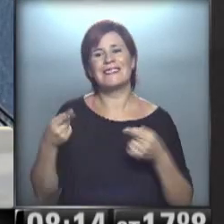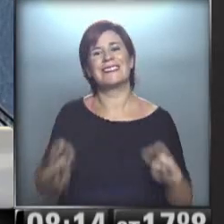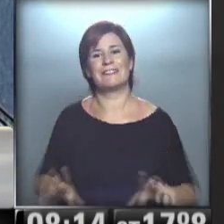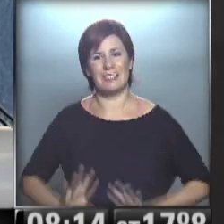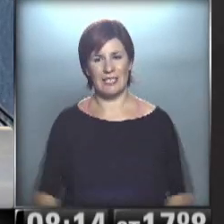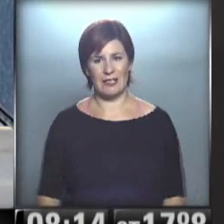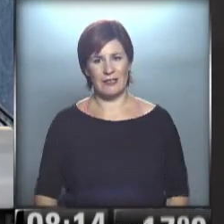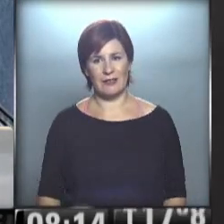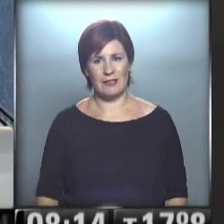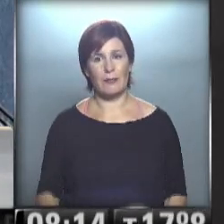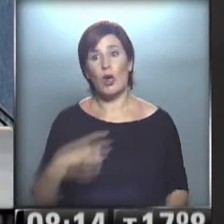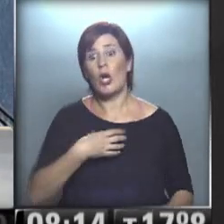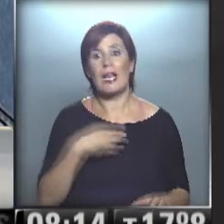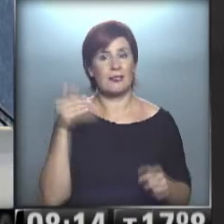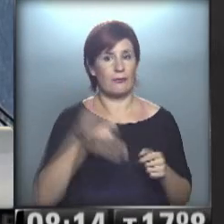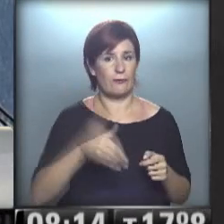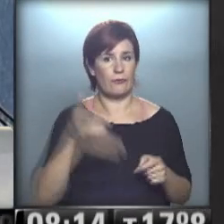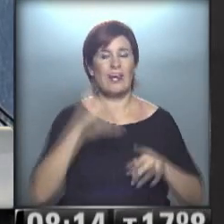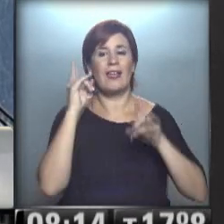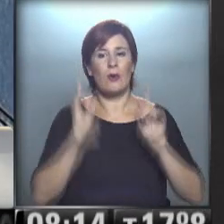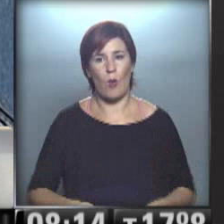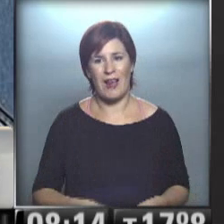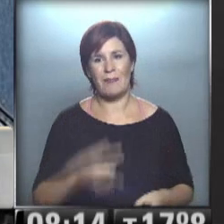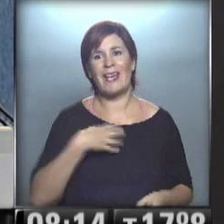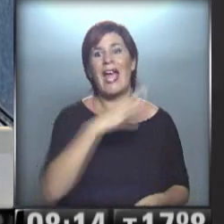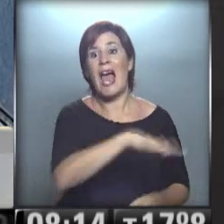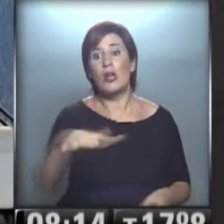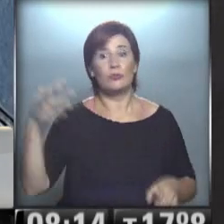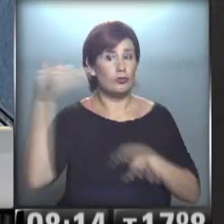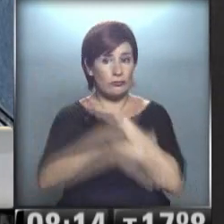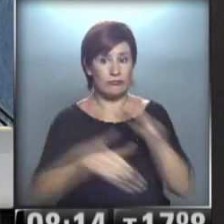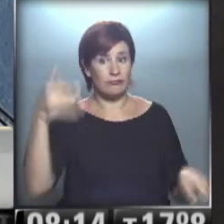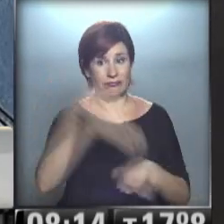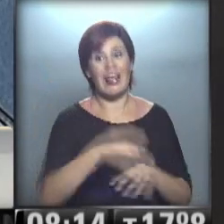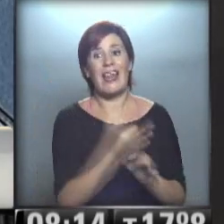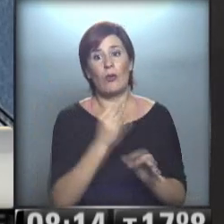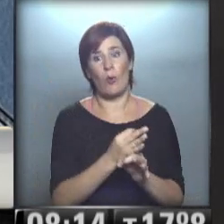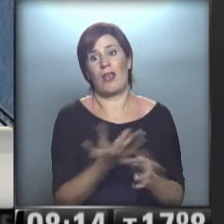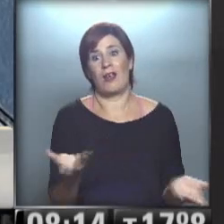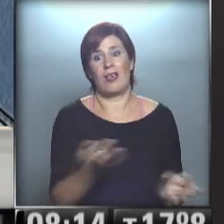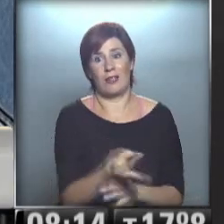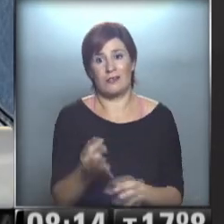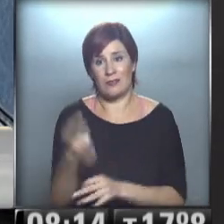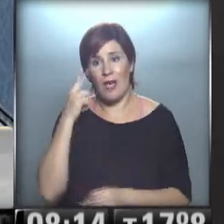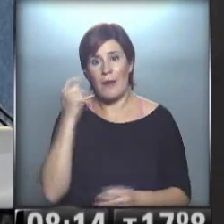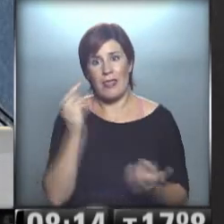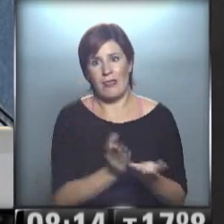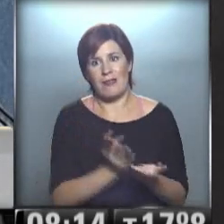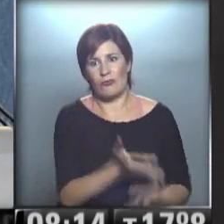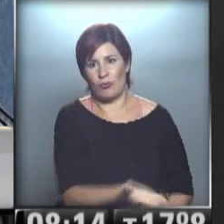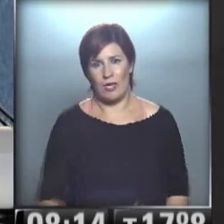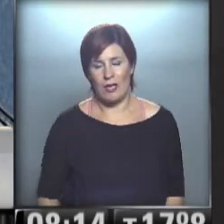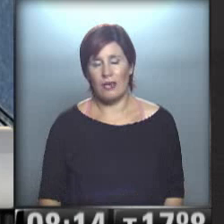exponiendo y brindando las clases correspondientes para que nuestros alumnos puedan estudiar. Creo que eso es lo esencial en un